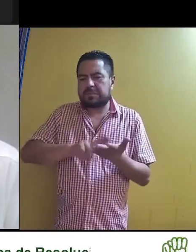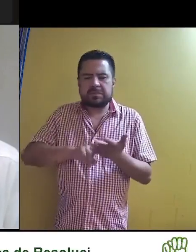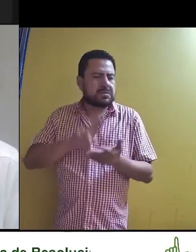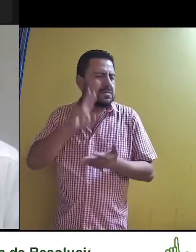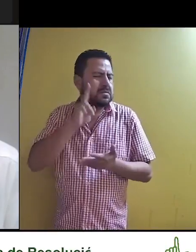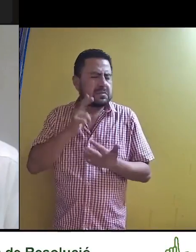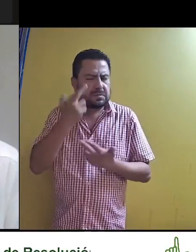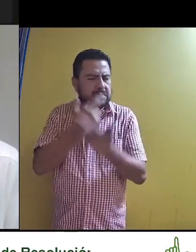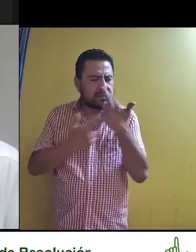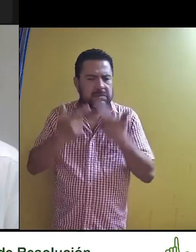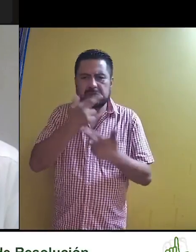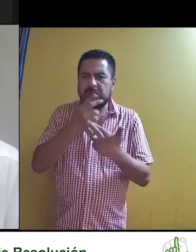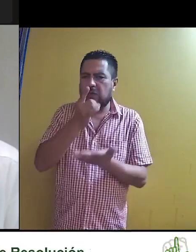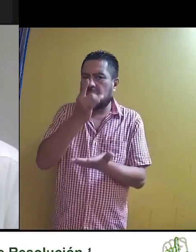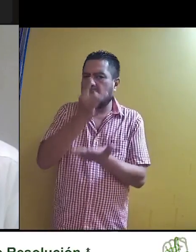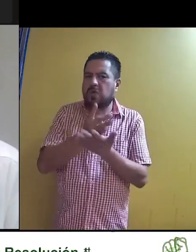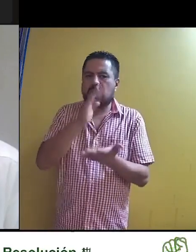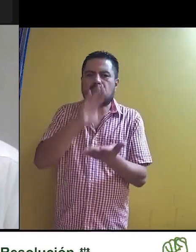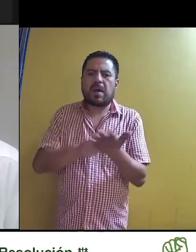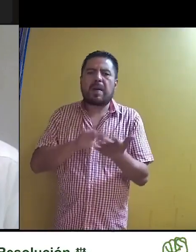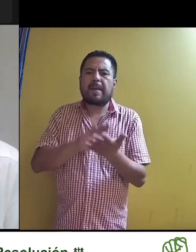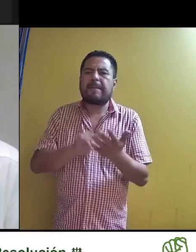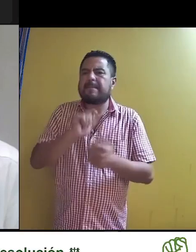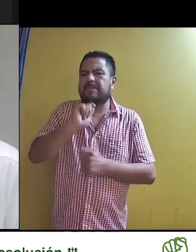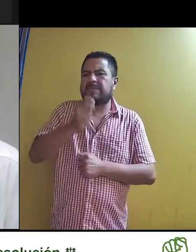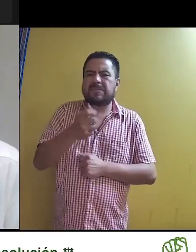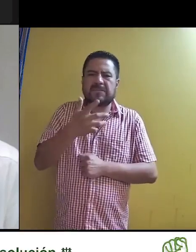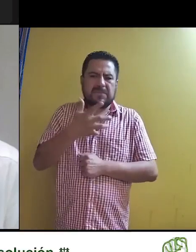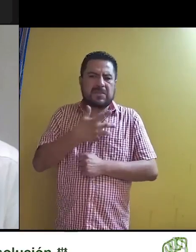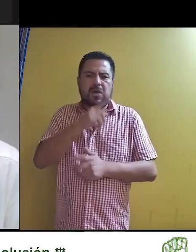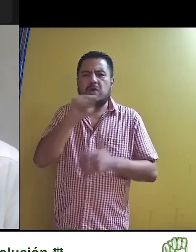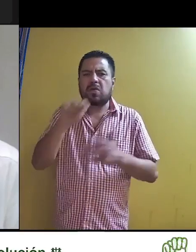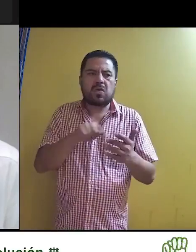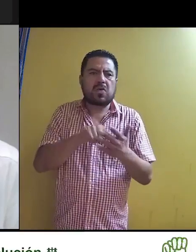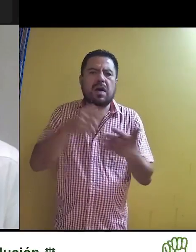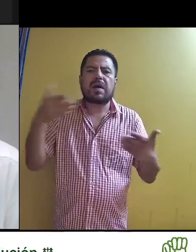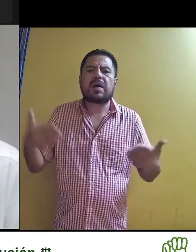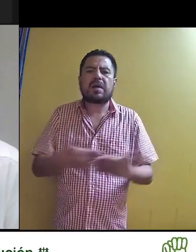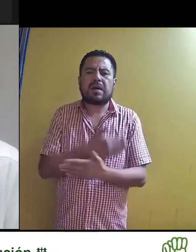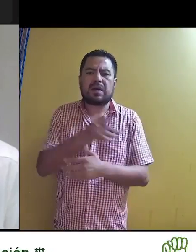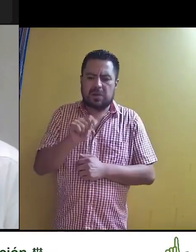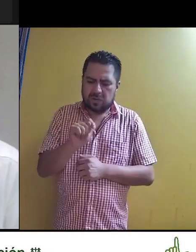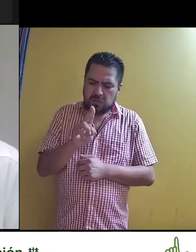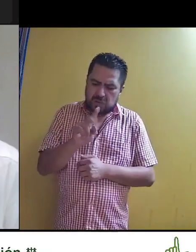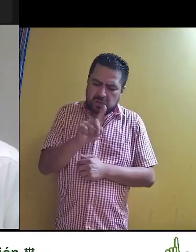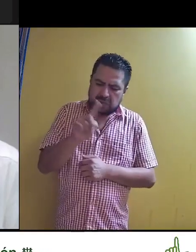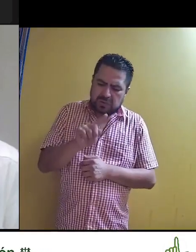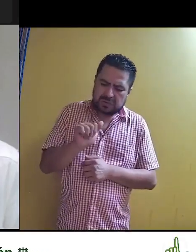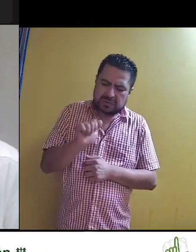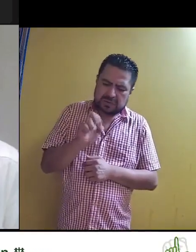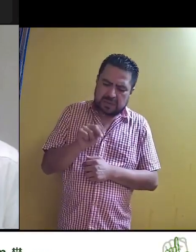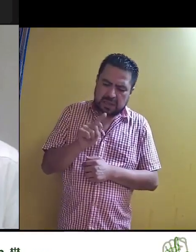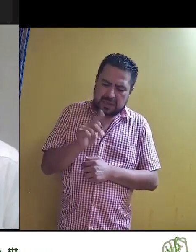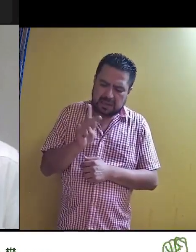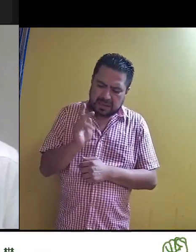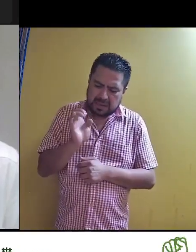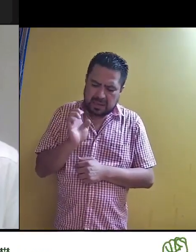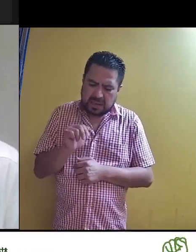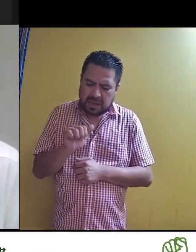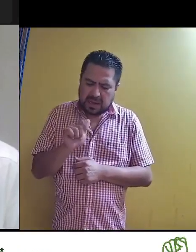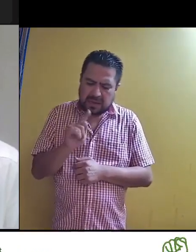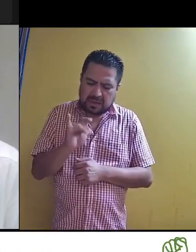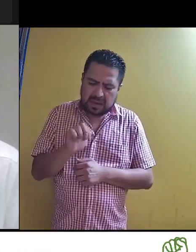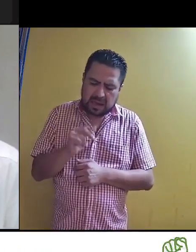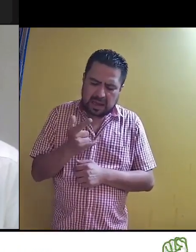parcial únicamente de los documentos que contenían como lugar de nacimiento Tuzantlán, Atenango del Río, excluyendo